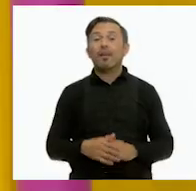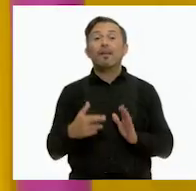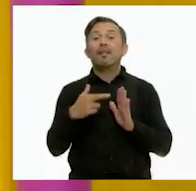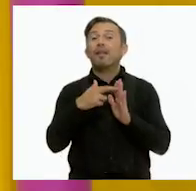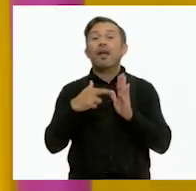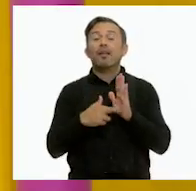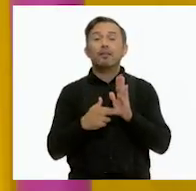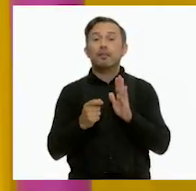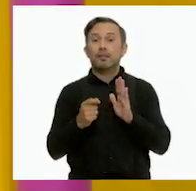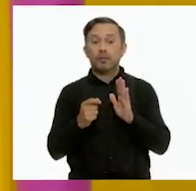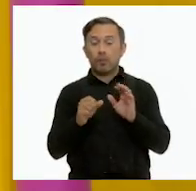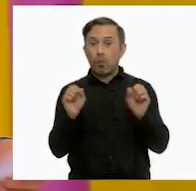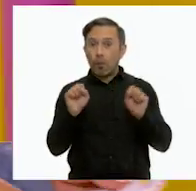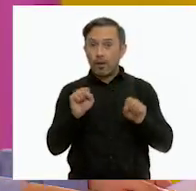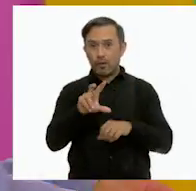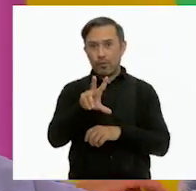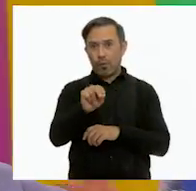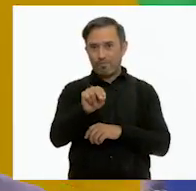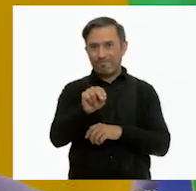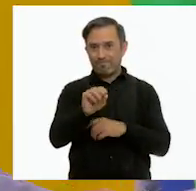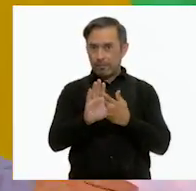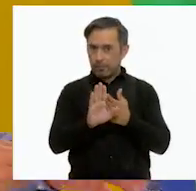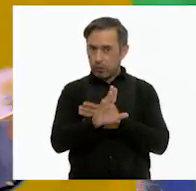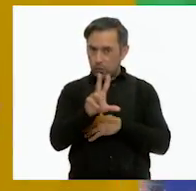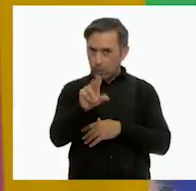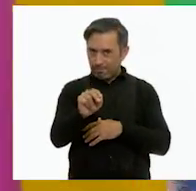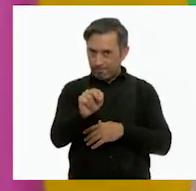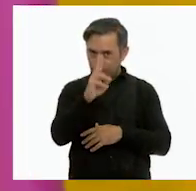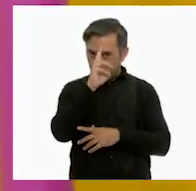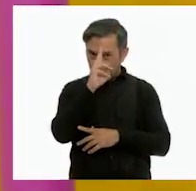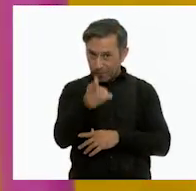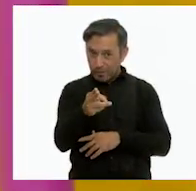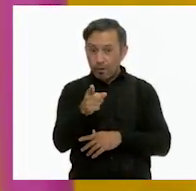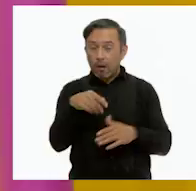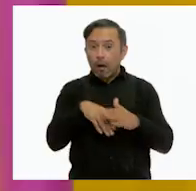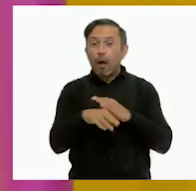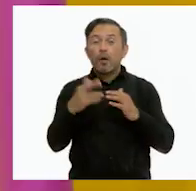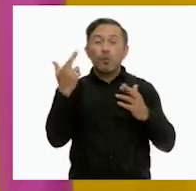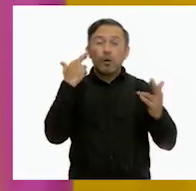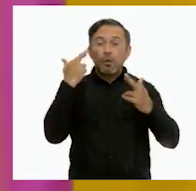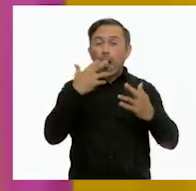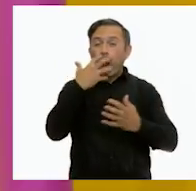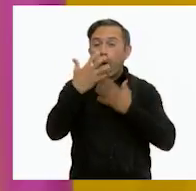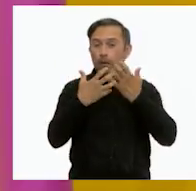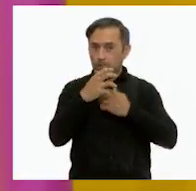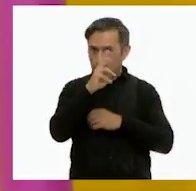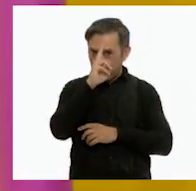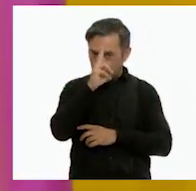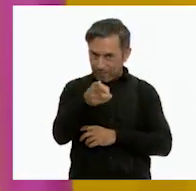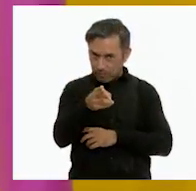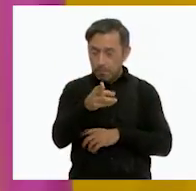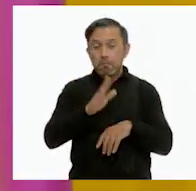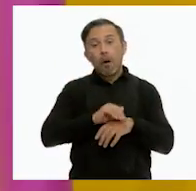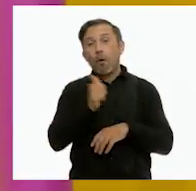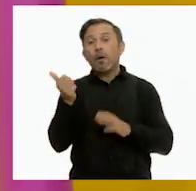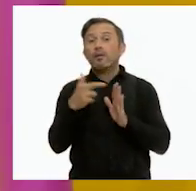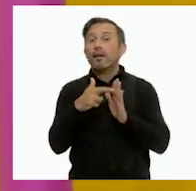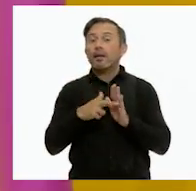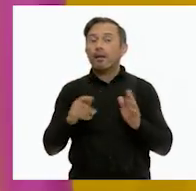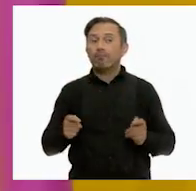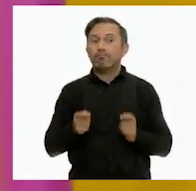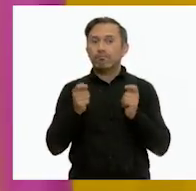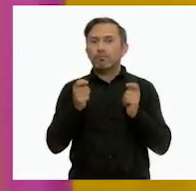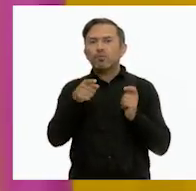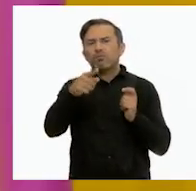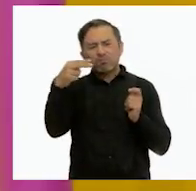correr y hacer ruido en el salón de clases. Vamos por otra. ¿Qué tal esta, ¿De qué creen que va esta